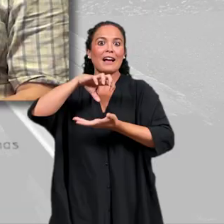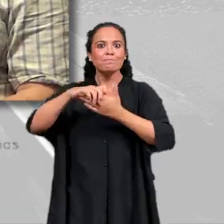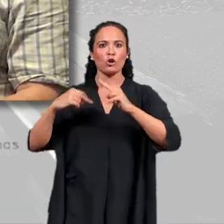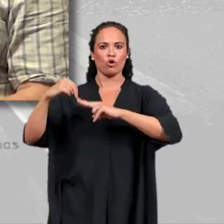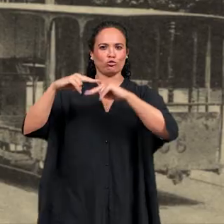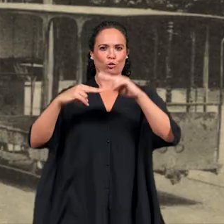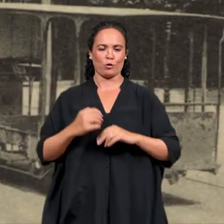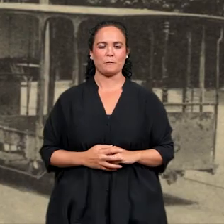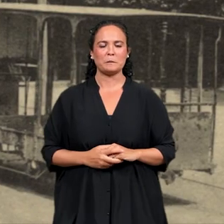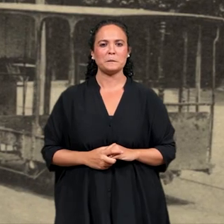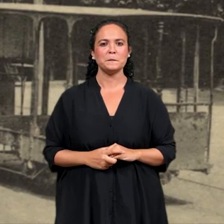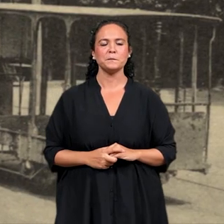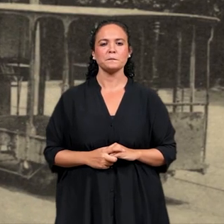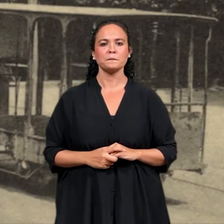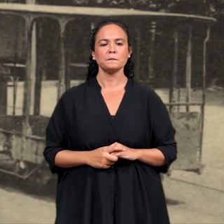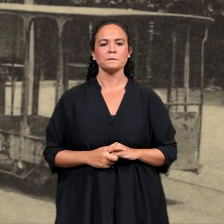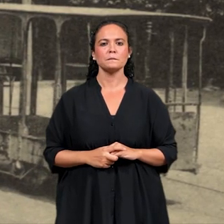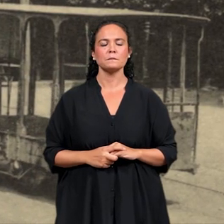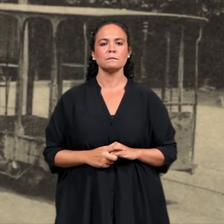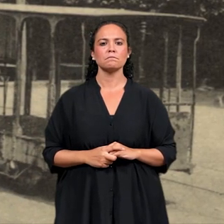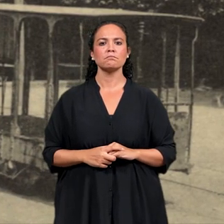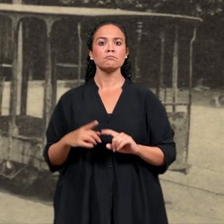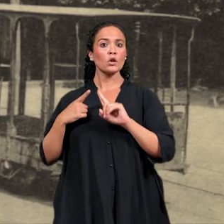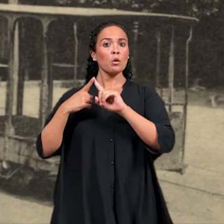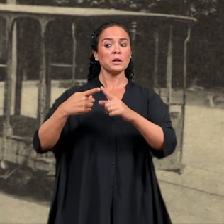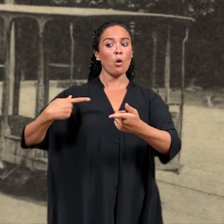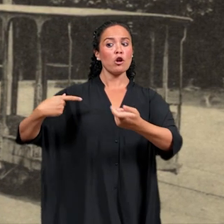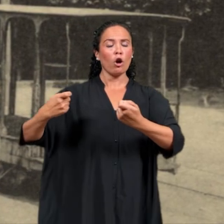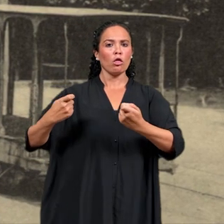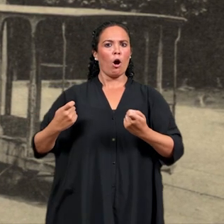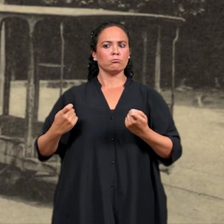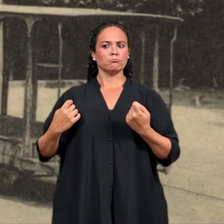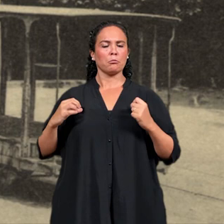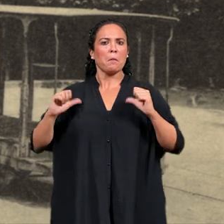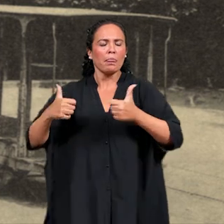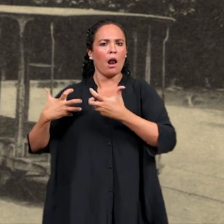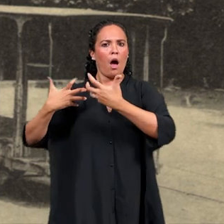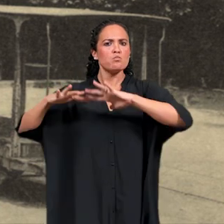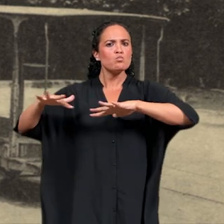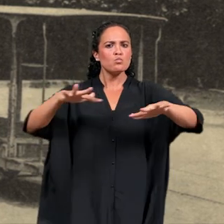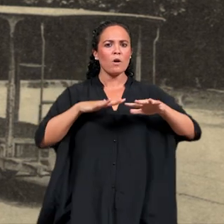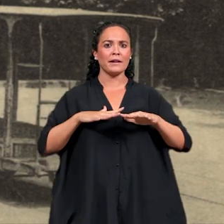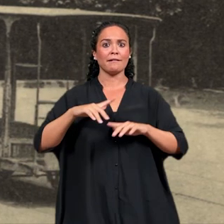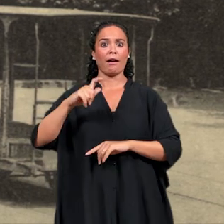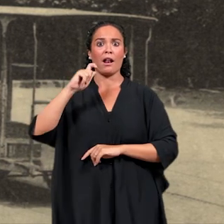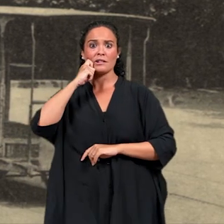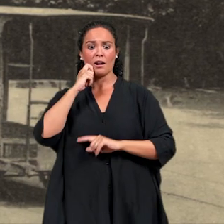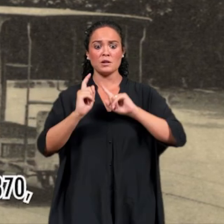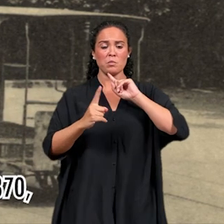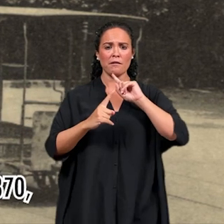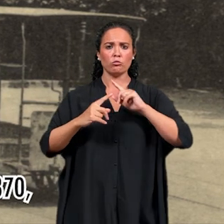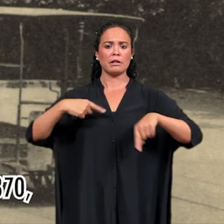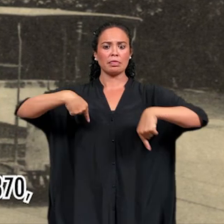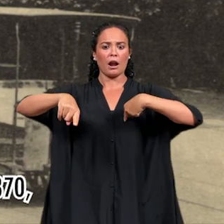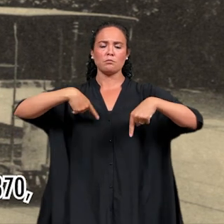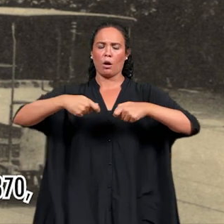esa construcción. Para activar el negocio era preciso agilizar el transporte entre Bilbao y las Arenas, que hasta